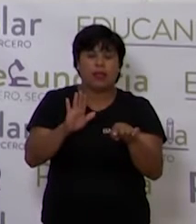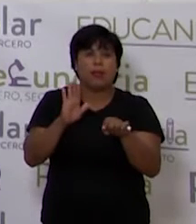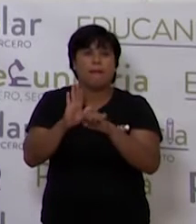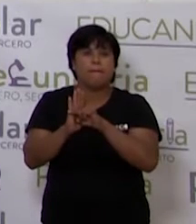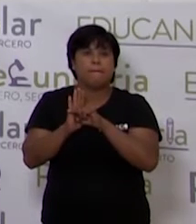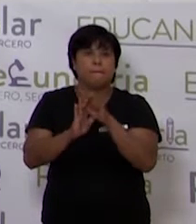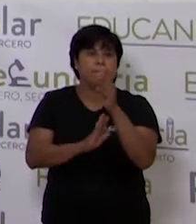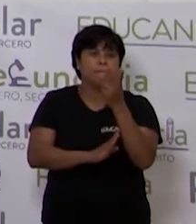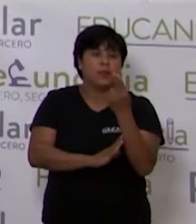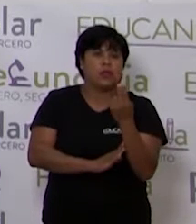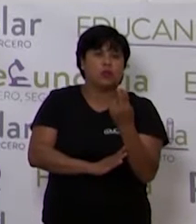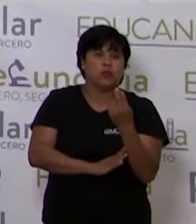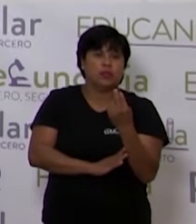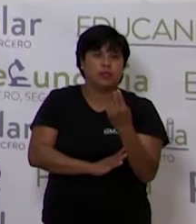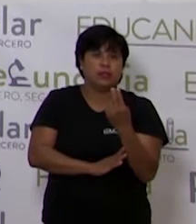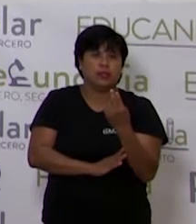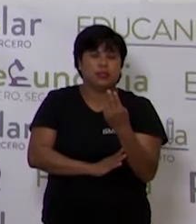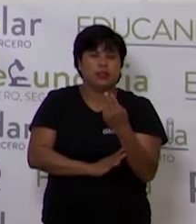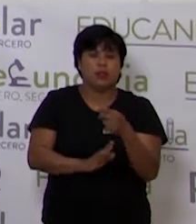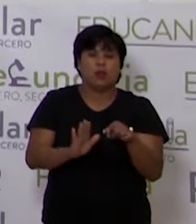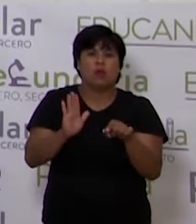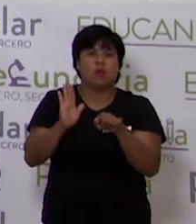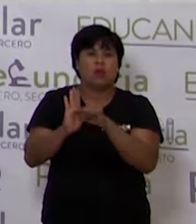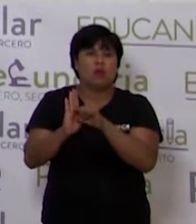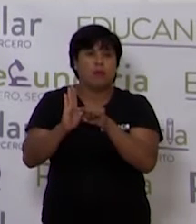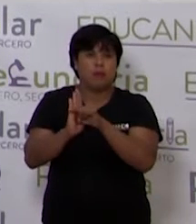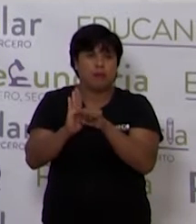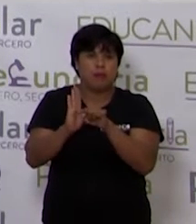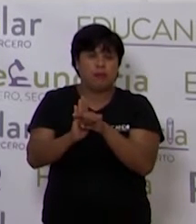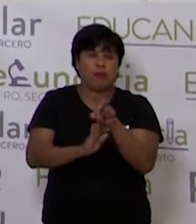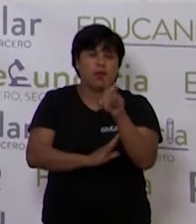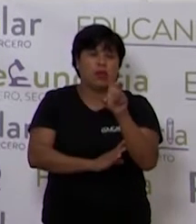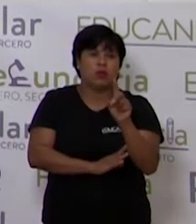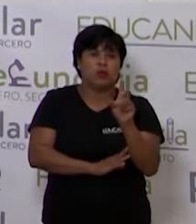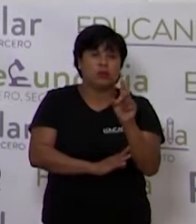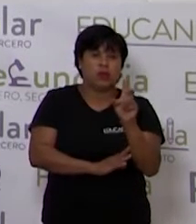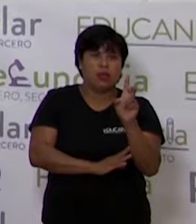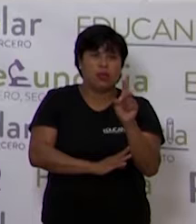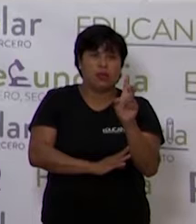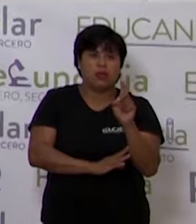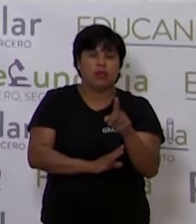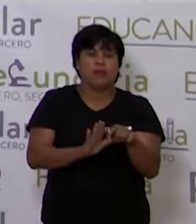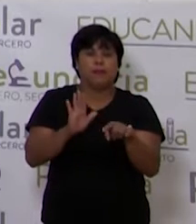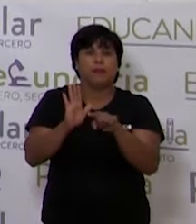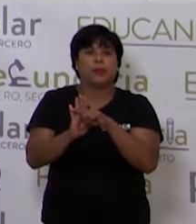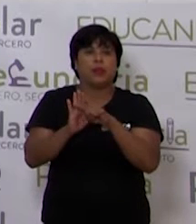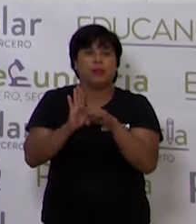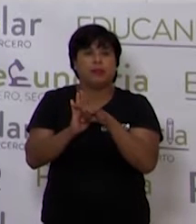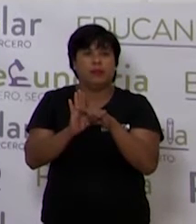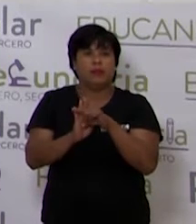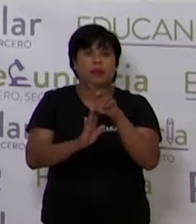20, menos 25, menos 30,